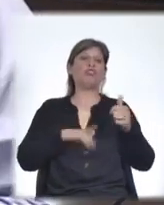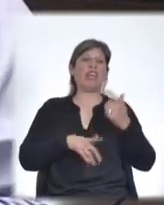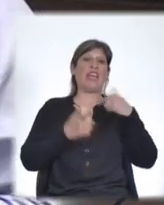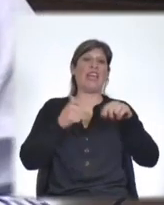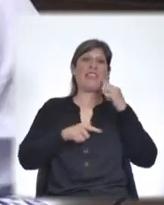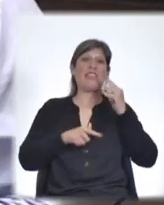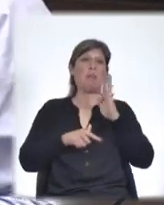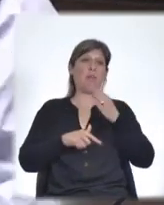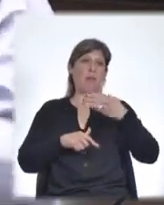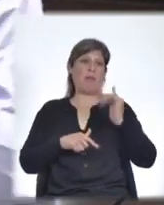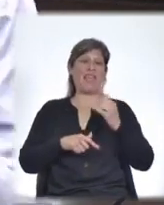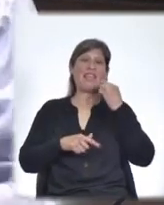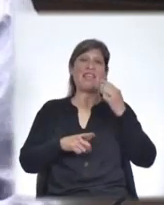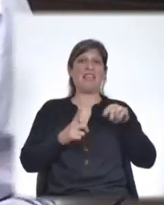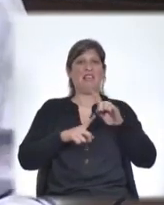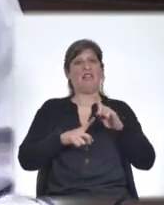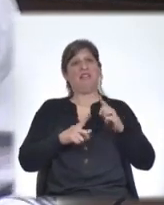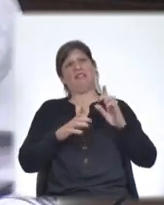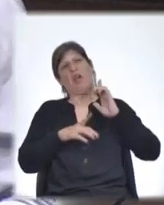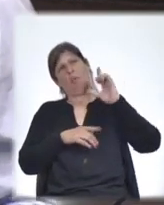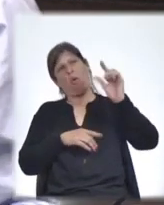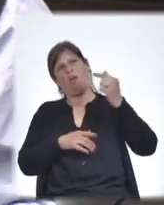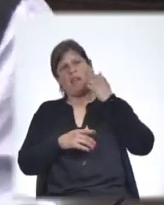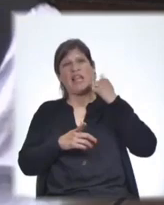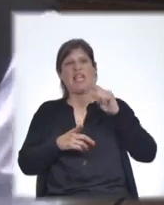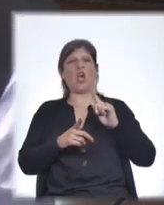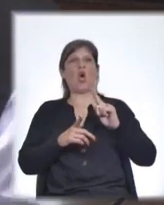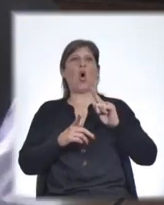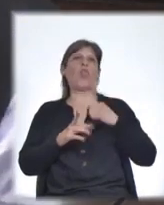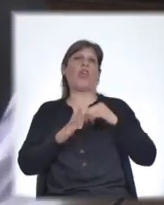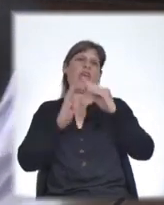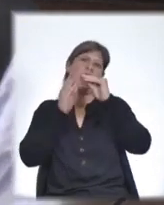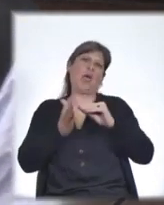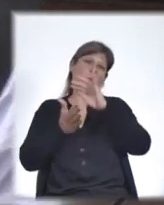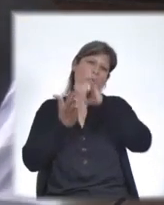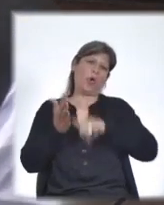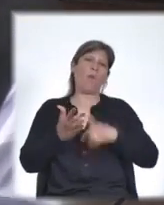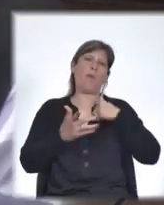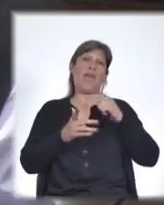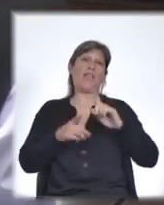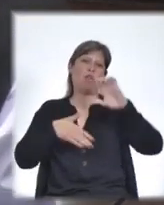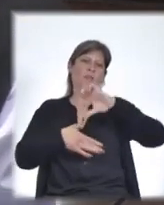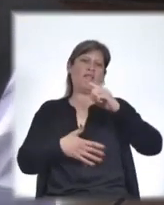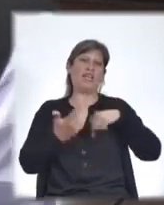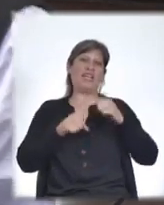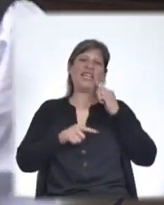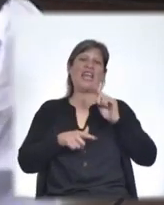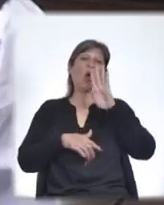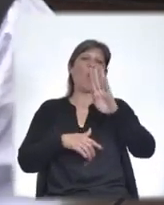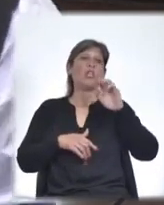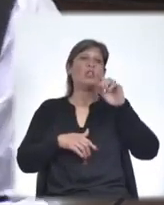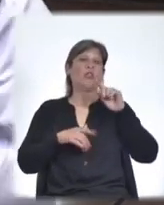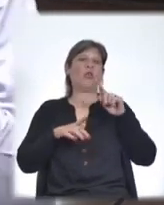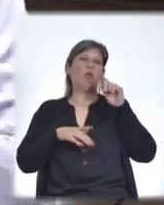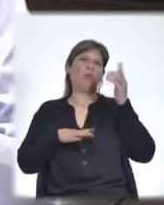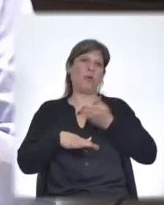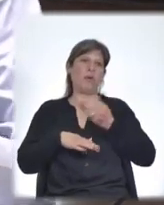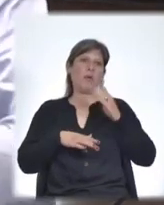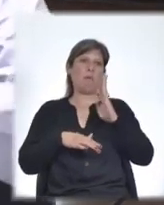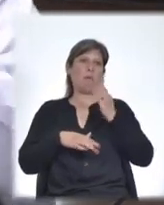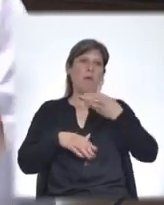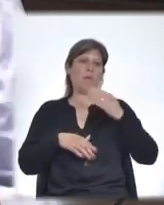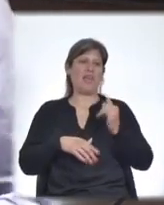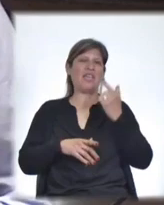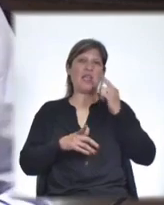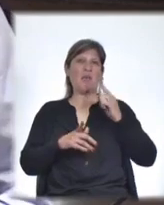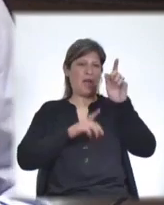768 millones, estamos muy lejos del promedio de América Latina, que está en 4 puntos del PBI para reactivar su economía y que la gente no sufra y